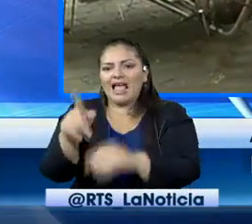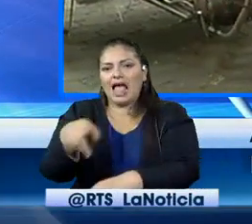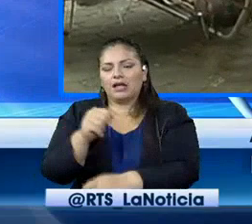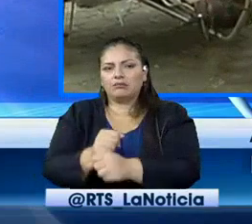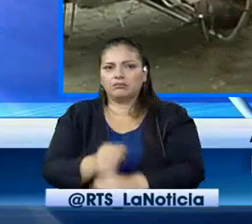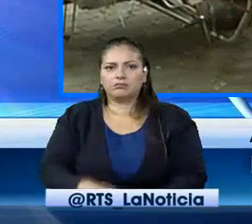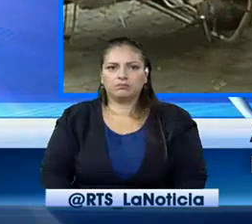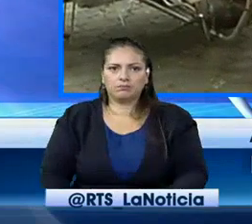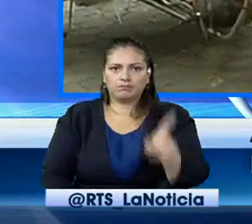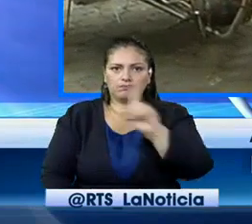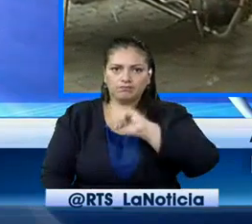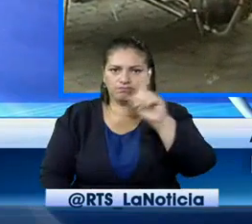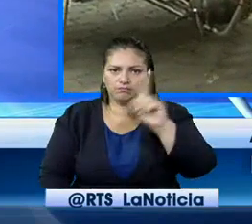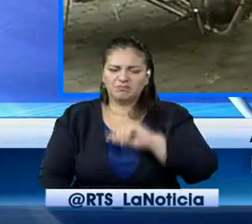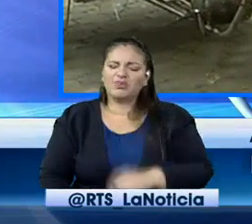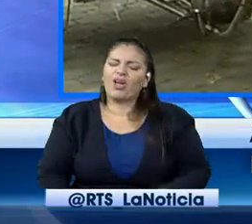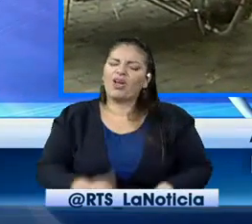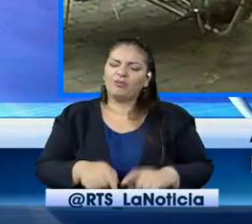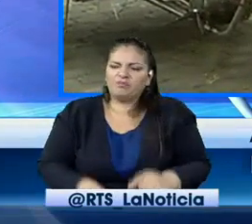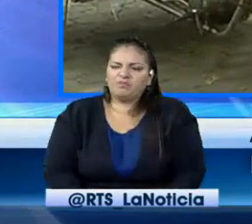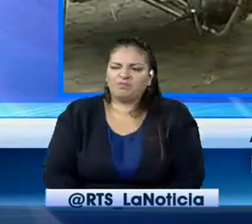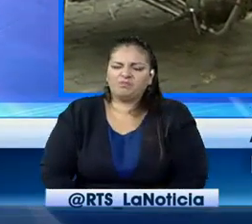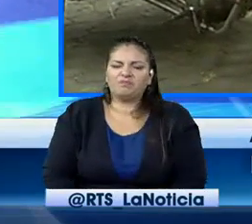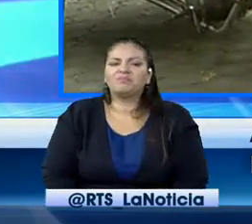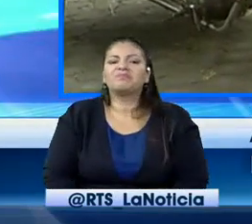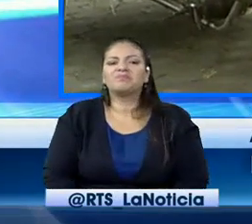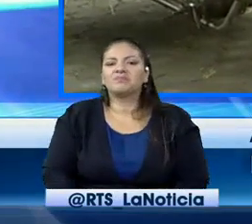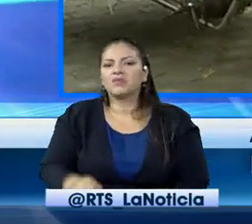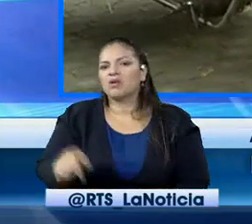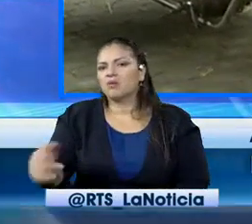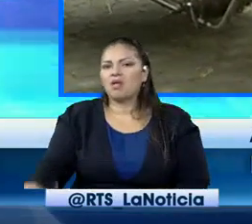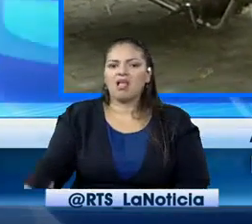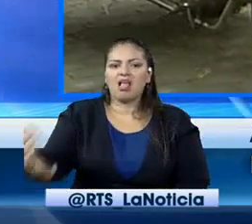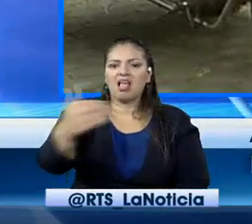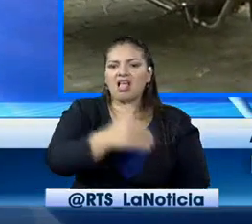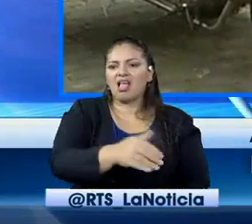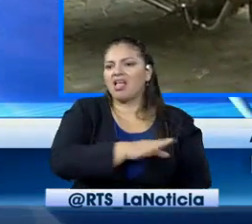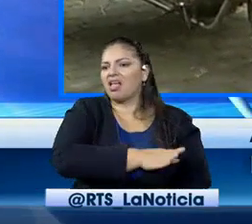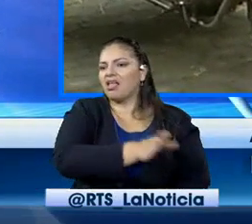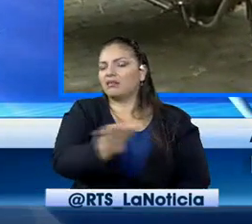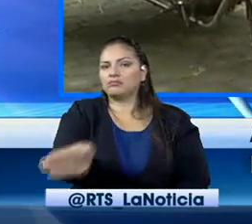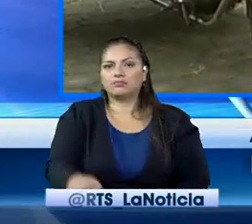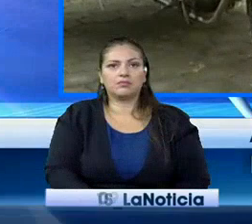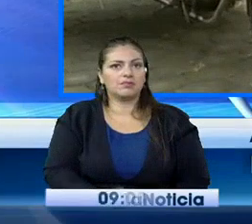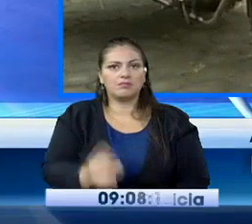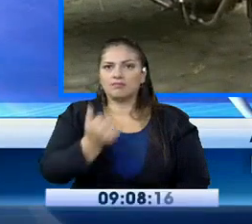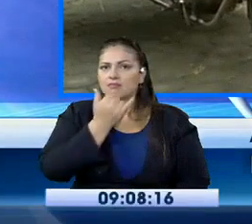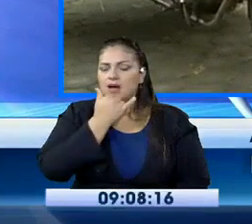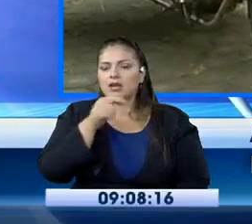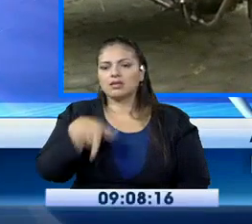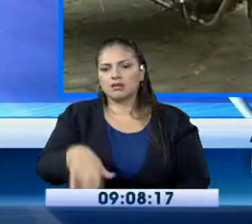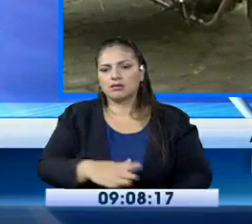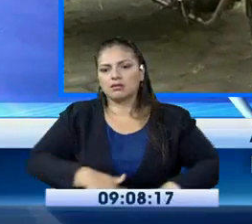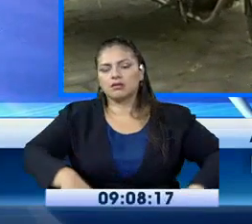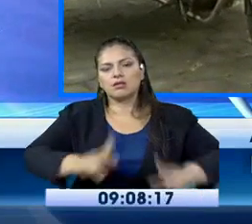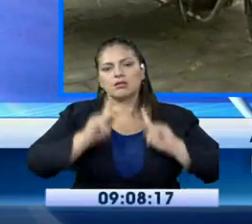visto permanentemente, y viceversa, no el de la Trinitaria por Pascuales. Así que ese control tiene que ser permanente, para que los señores vayan encauzándose.